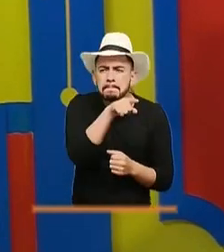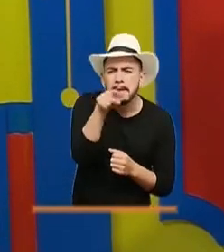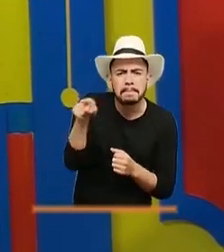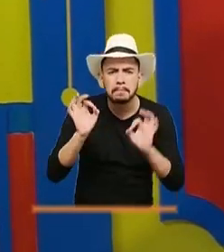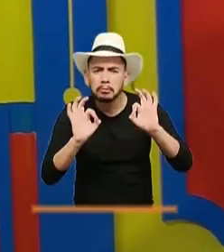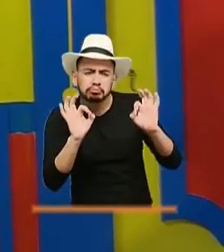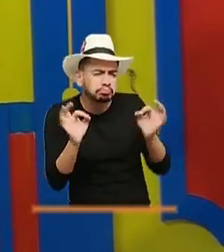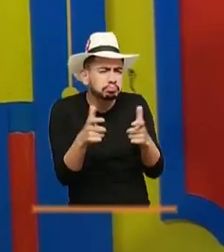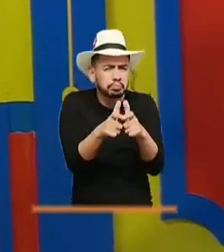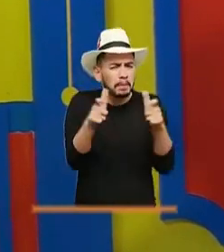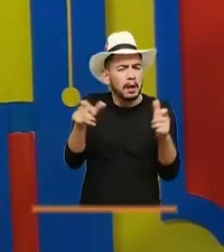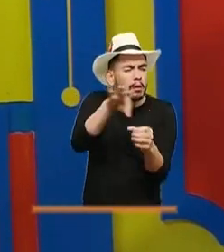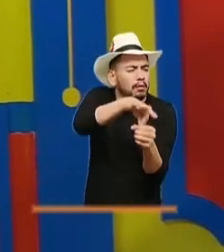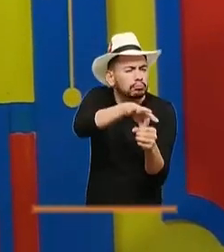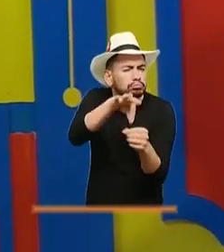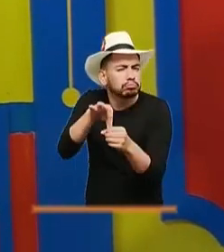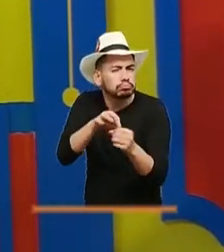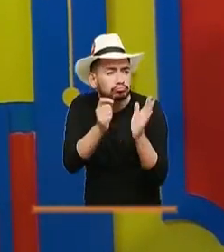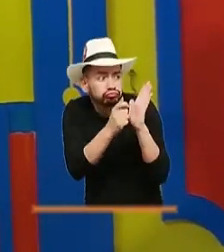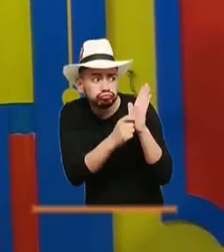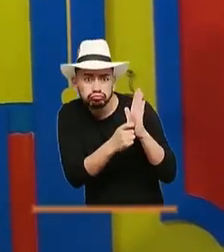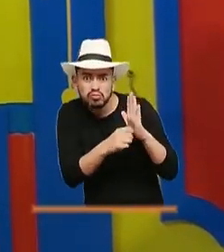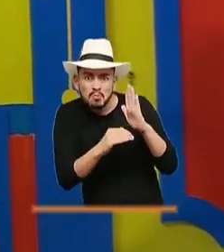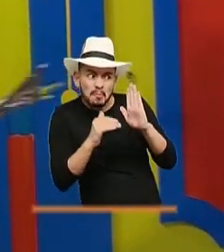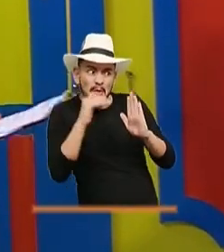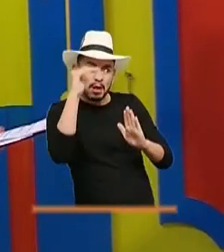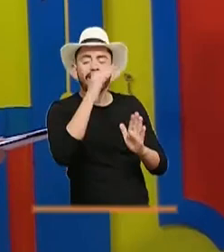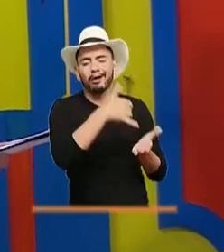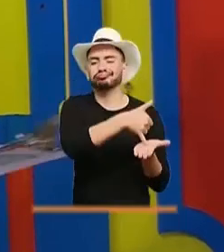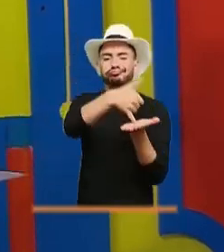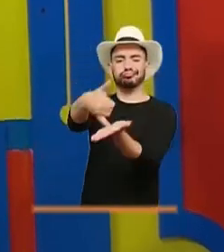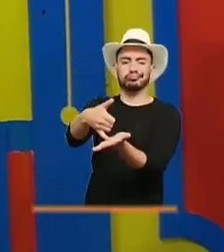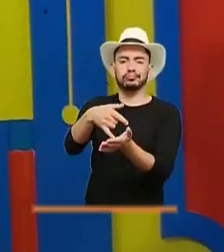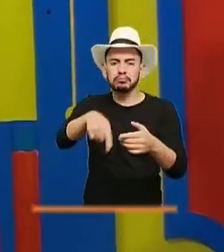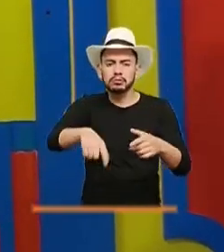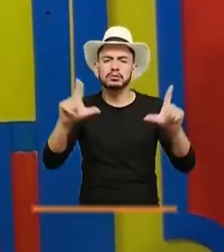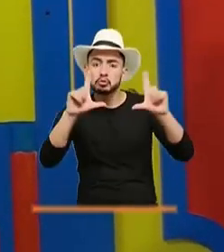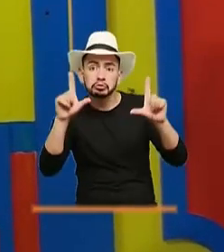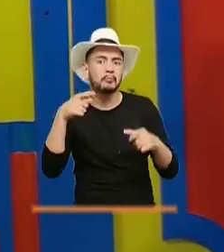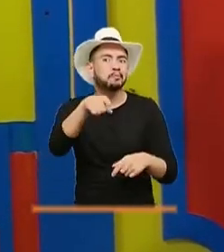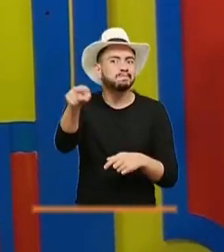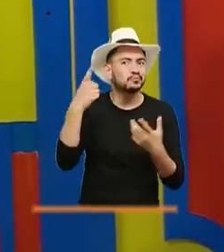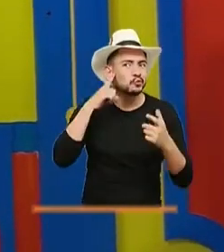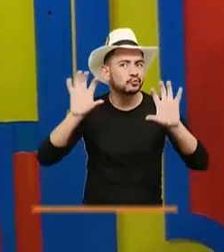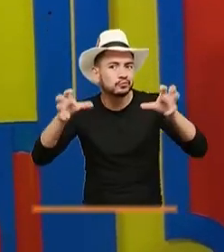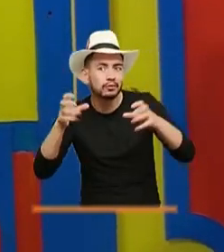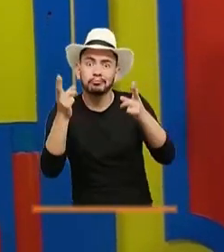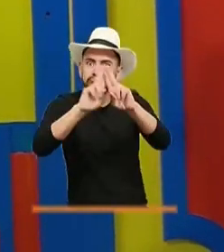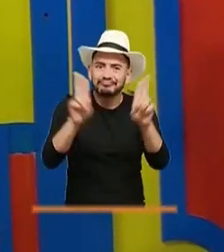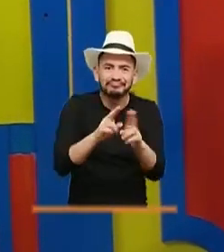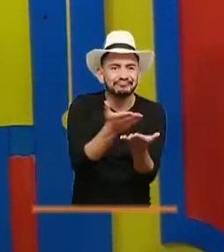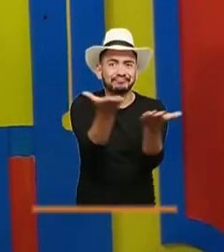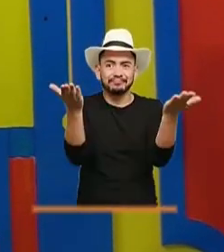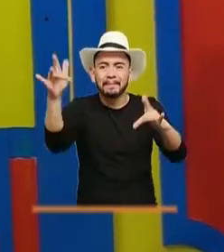público que está siguiendo la transmisión por internet, por televisión o por radio. Como les decía, no están ustedes aquí, pero los sentimos presentes.